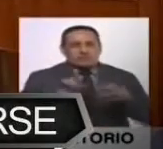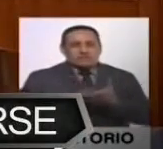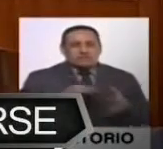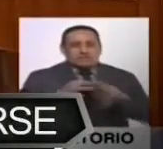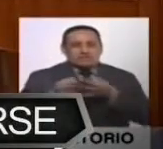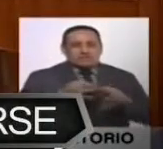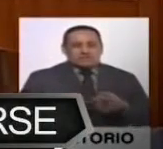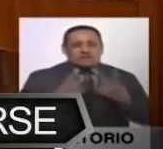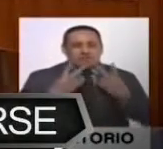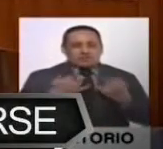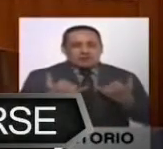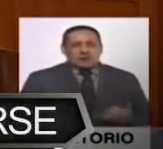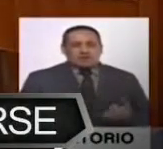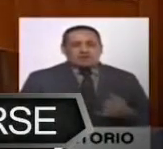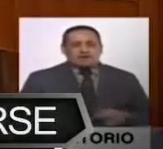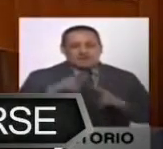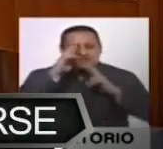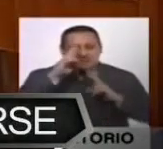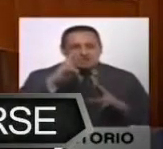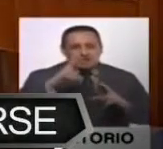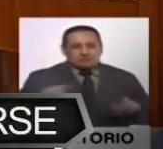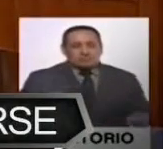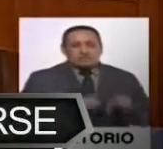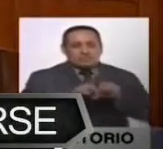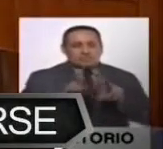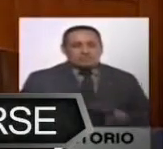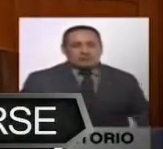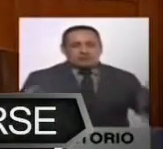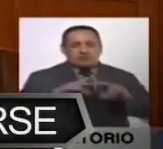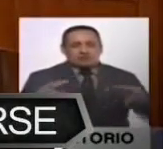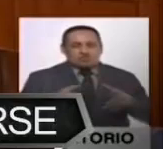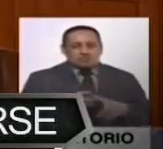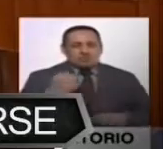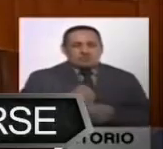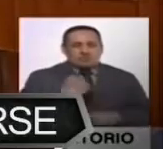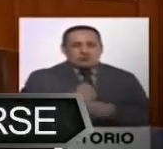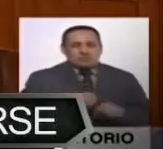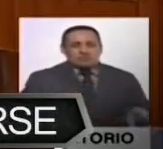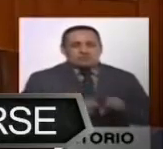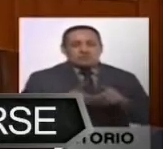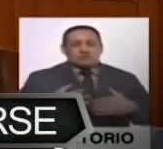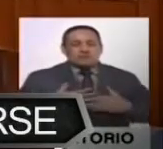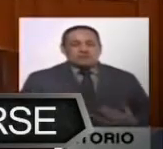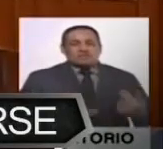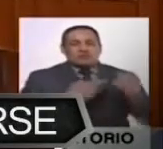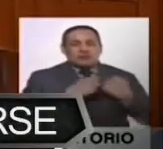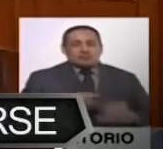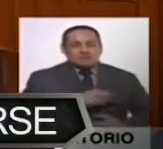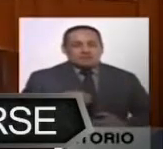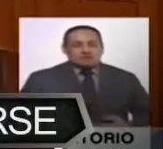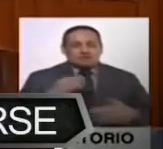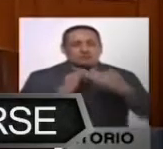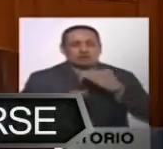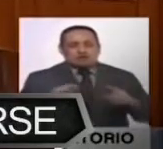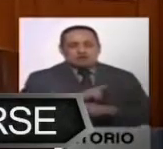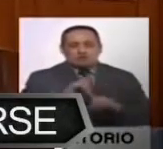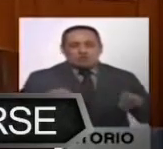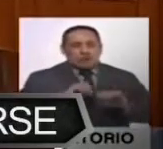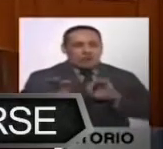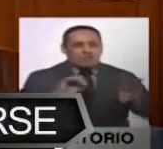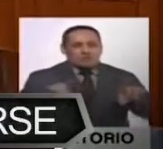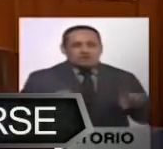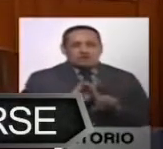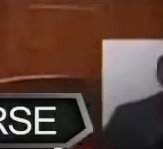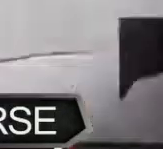aclarar que en respeto irrestricto a su institucionalidad y desde mi cargo como ministro interior, no promuevo ni mucho